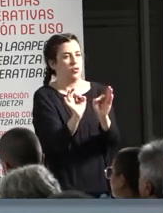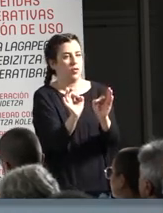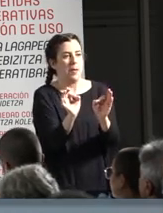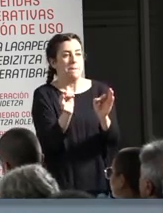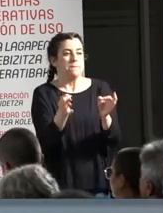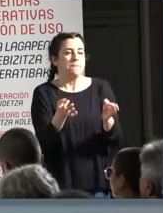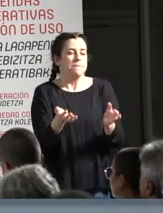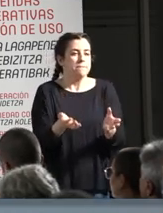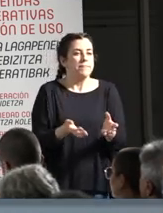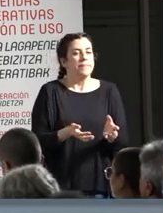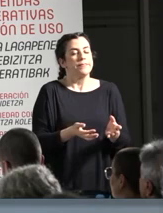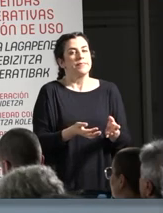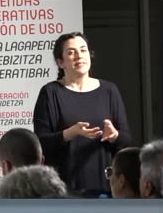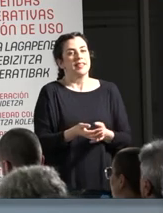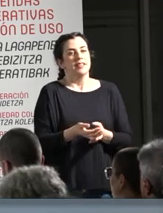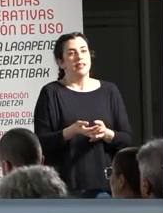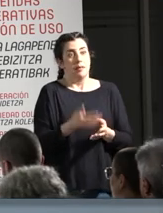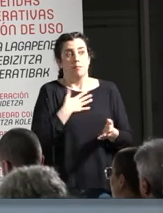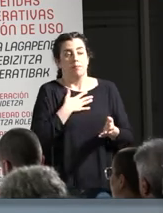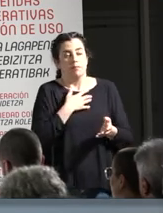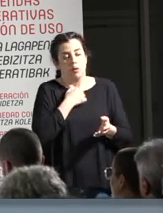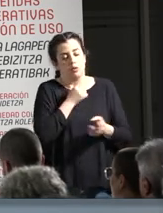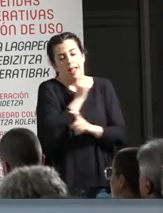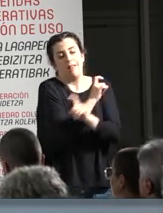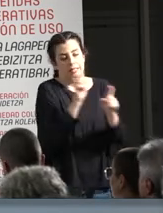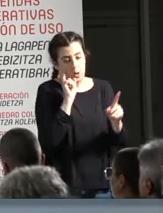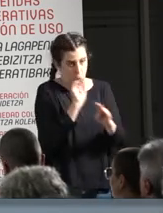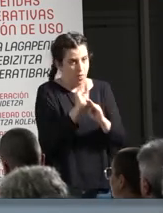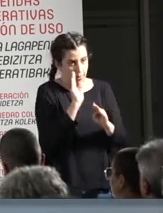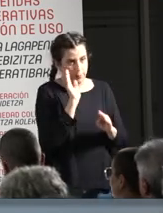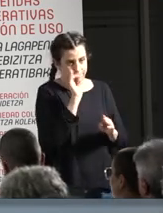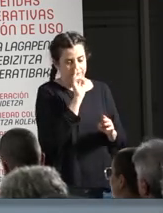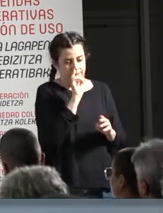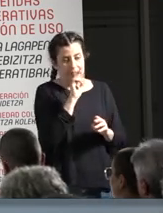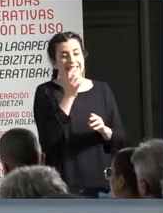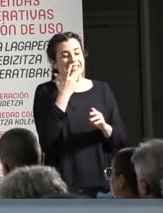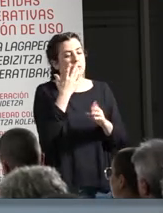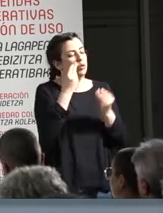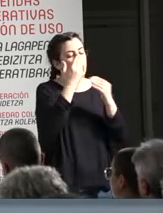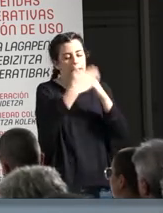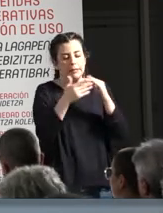sí que me gusta avisar que cuidado, porque si limitamos mucho